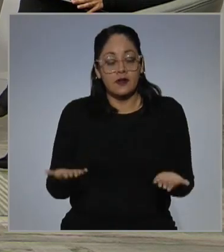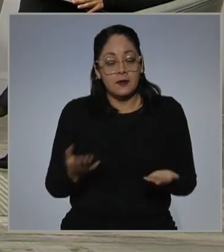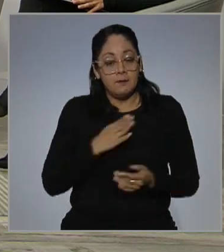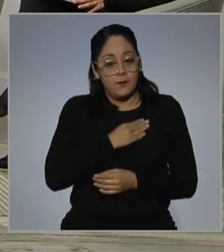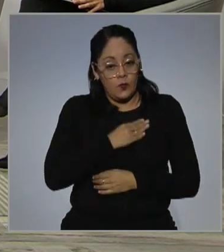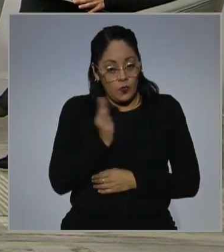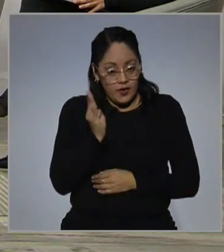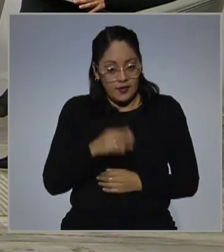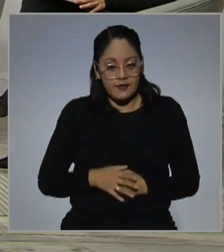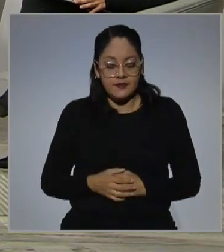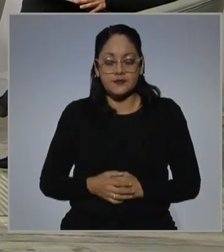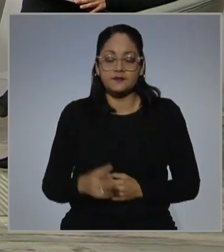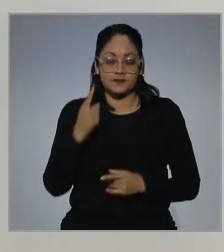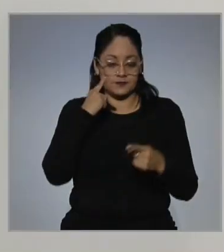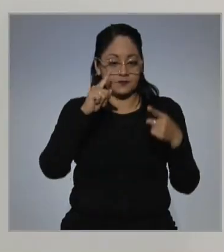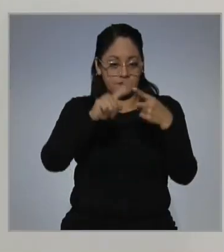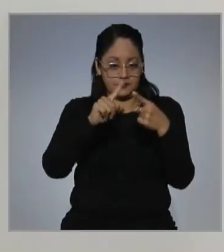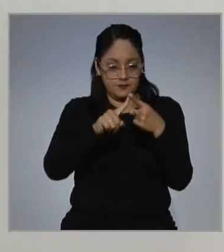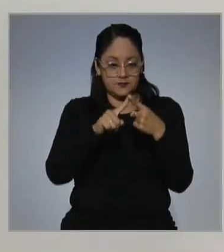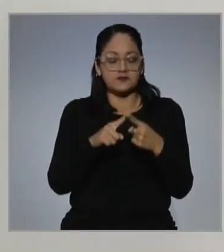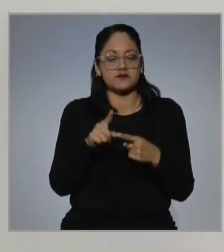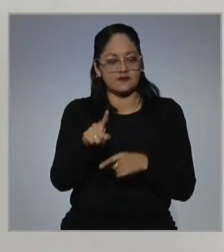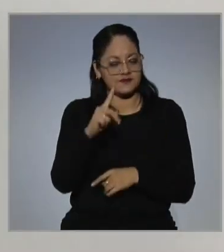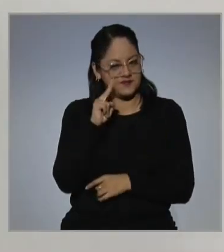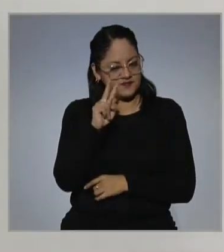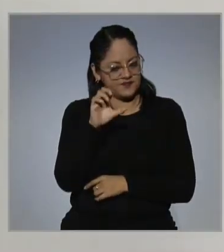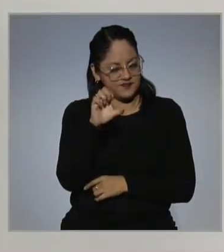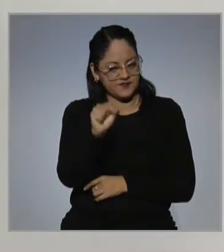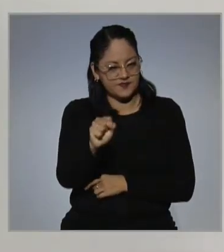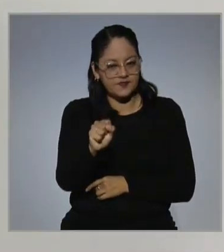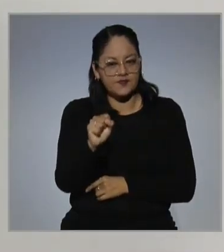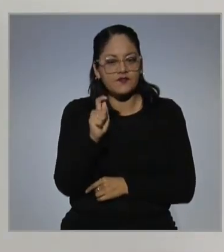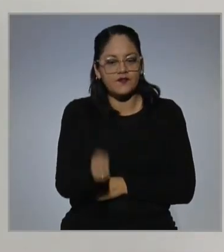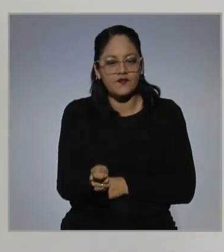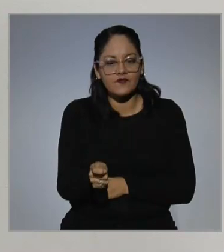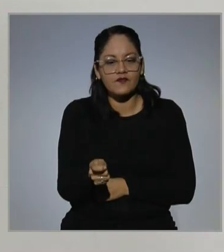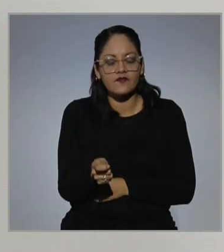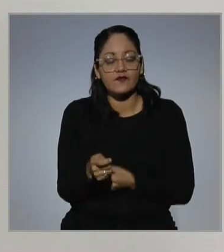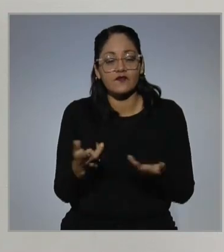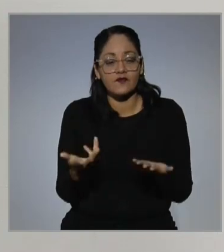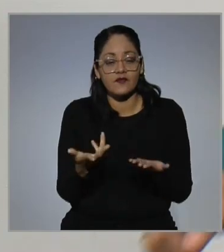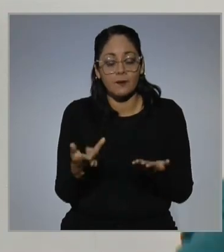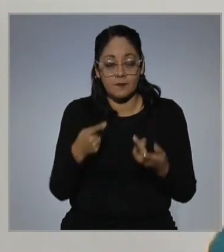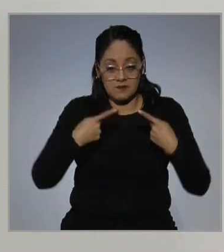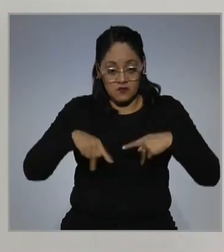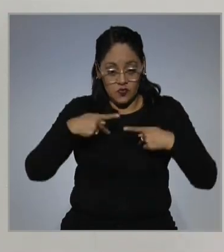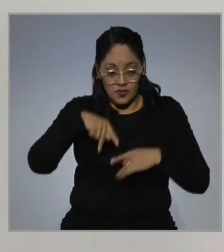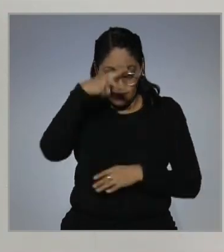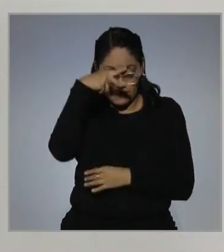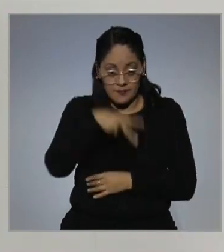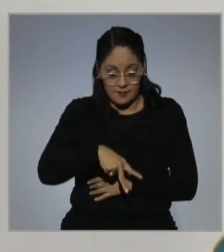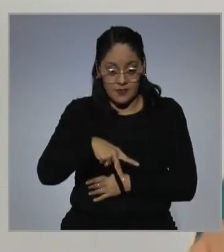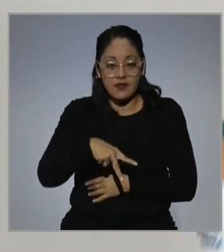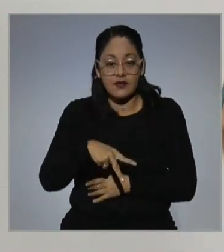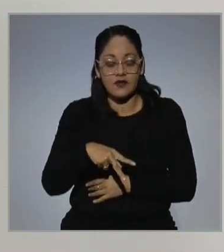Bueno, pues uno llama muchísimo la atención el que los mexicanos